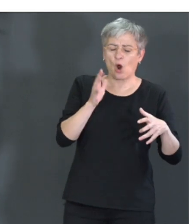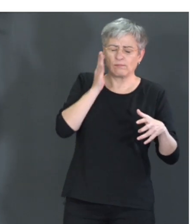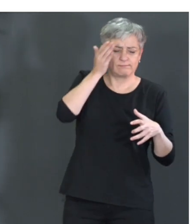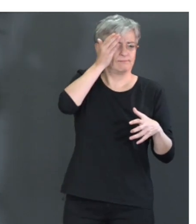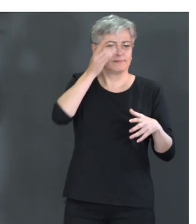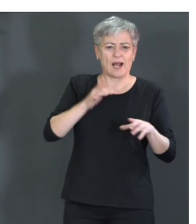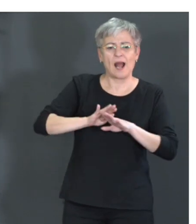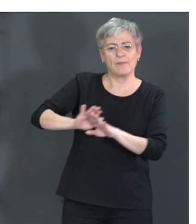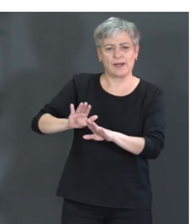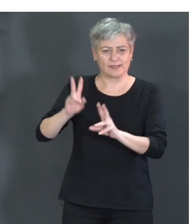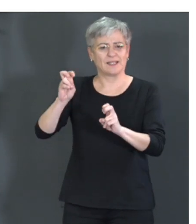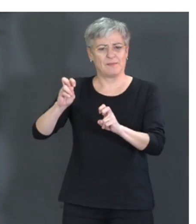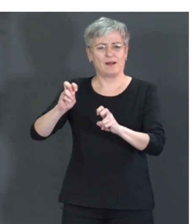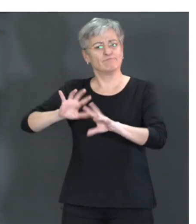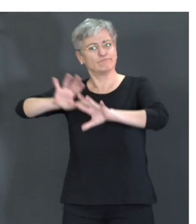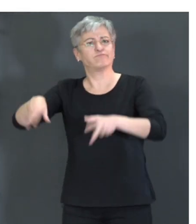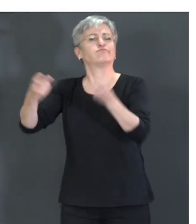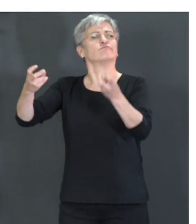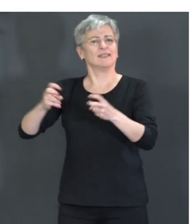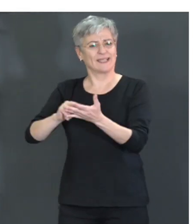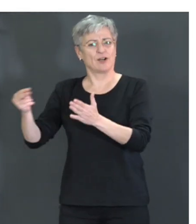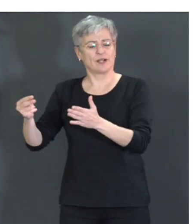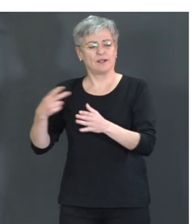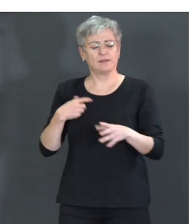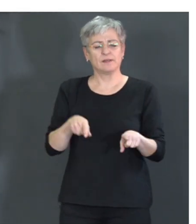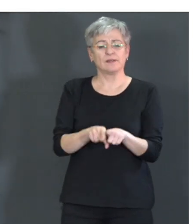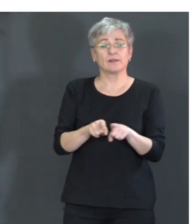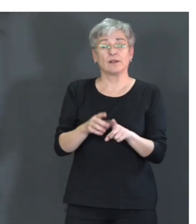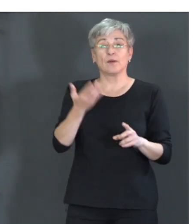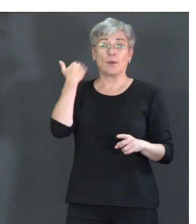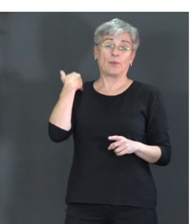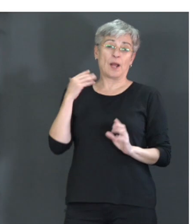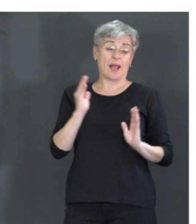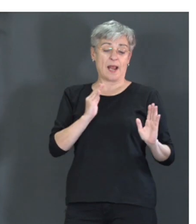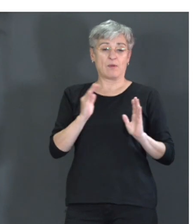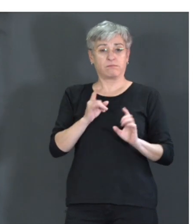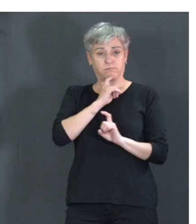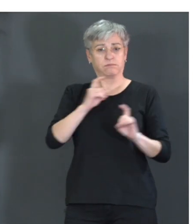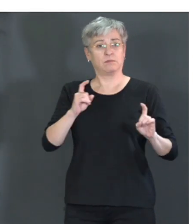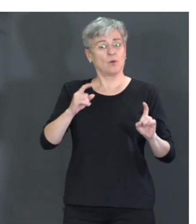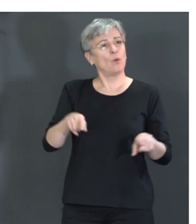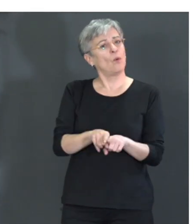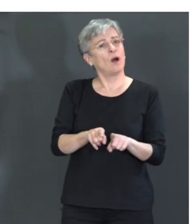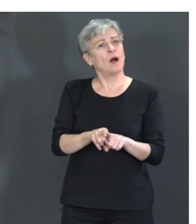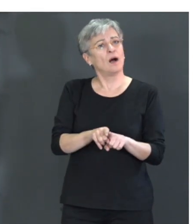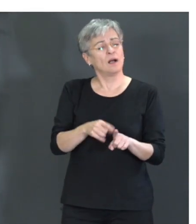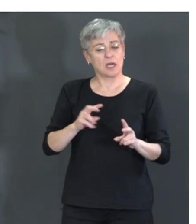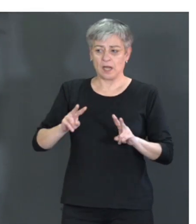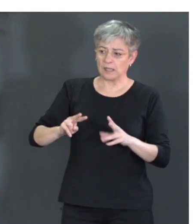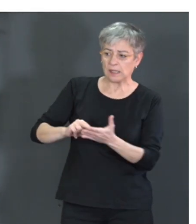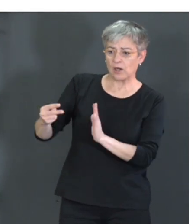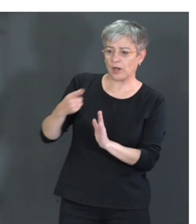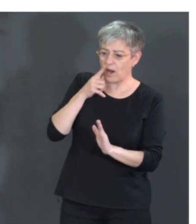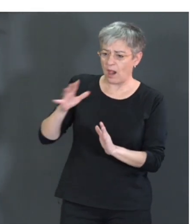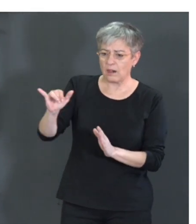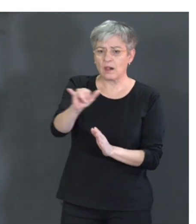tecnológica. Entonces ahí yo creo que se tuvo una visión bastante pionera en aquel momento, y es pensar que, oye, esta tecnología que está revolucionando todos